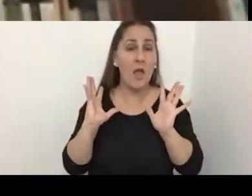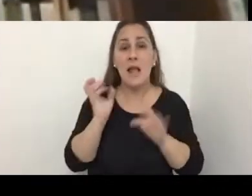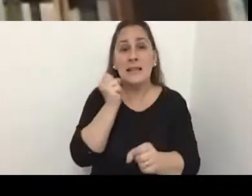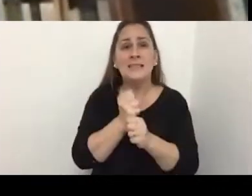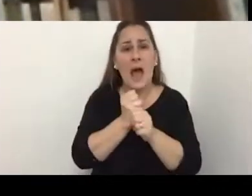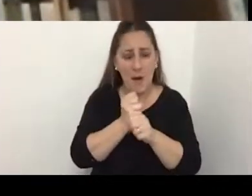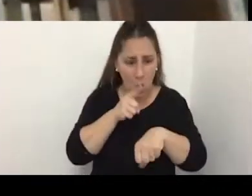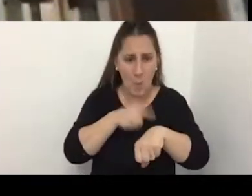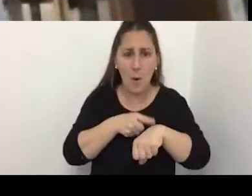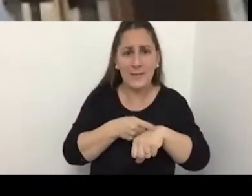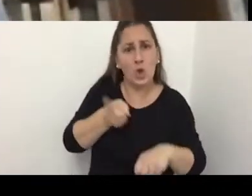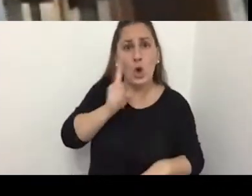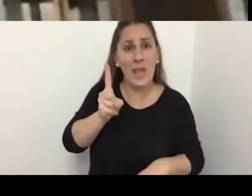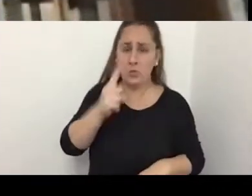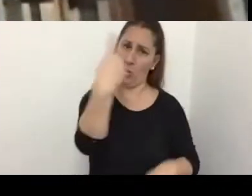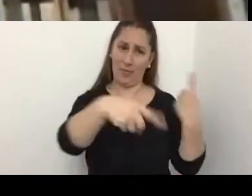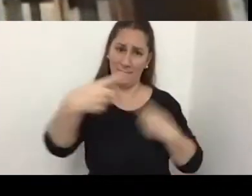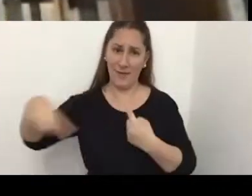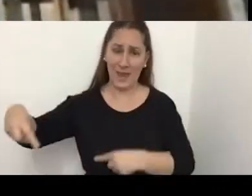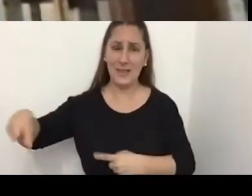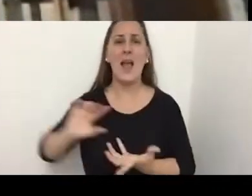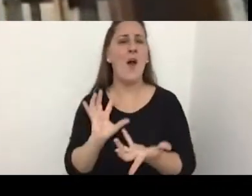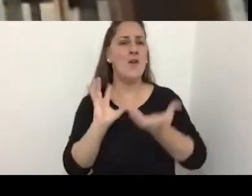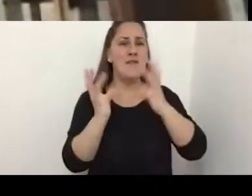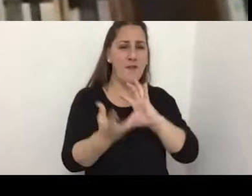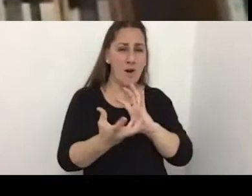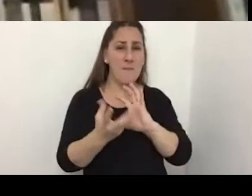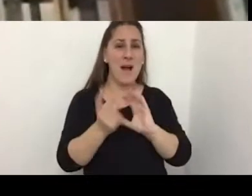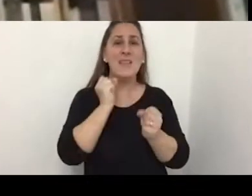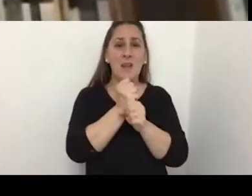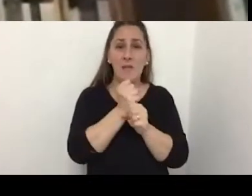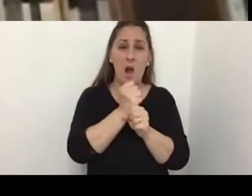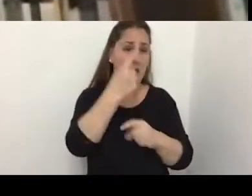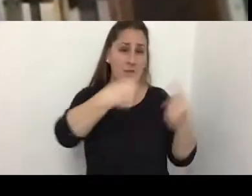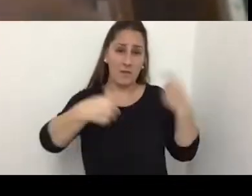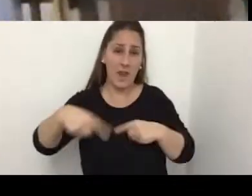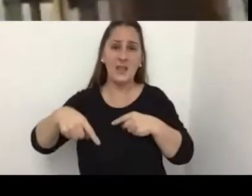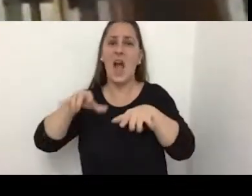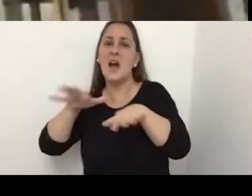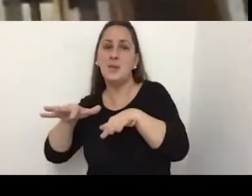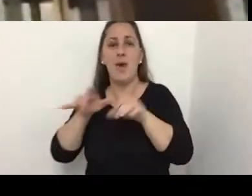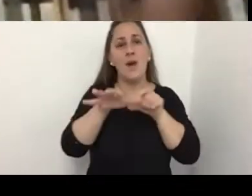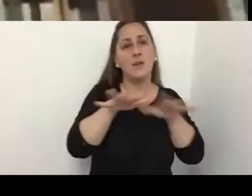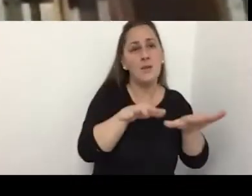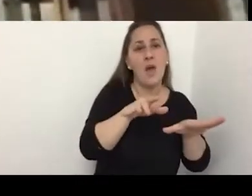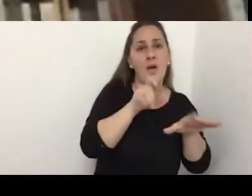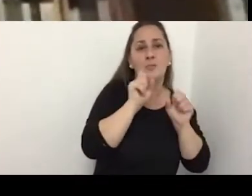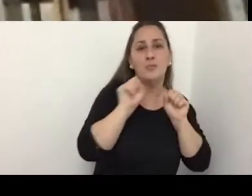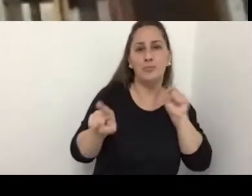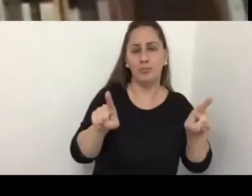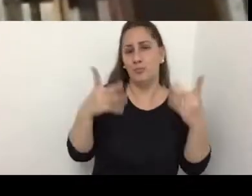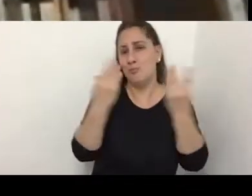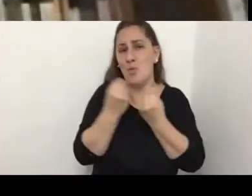distintos, las formas de trabajar a veces son distintas en distintas actividades, a veces en muchas son distintas, en otras